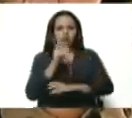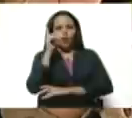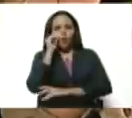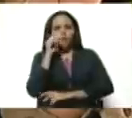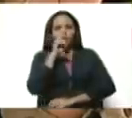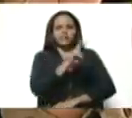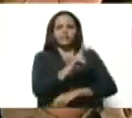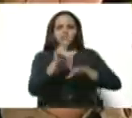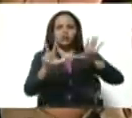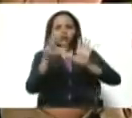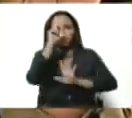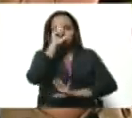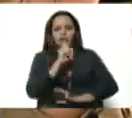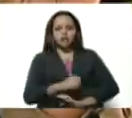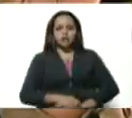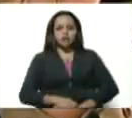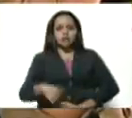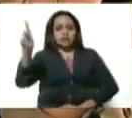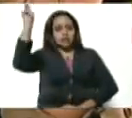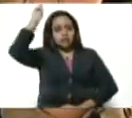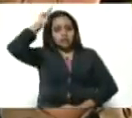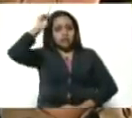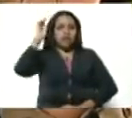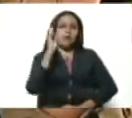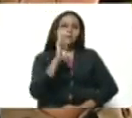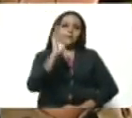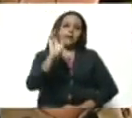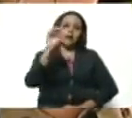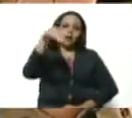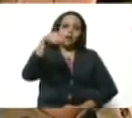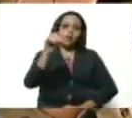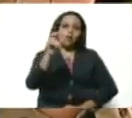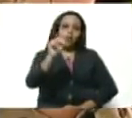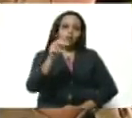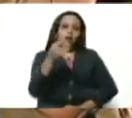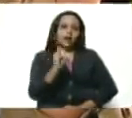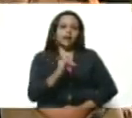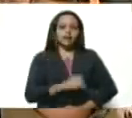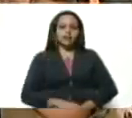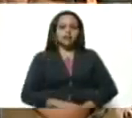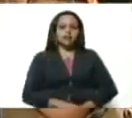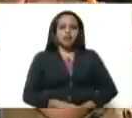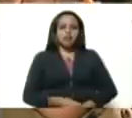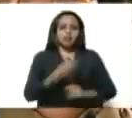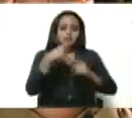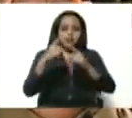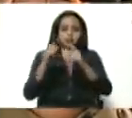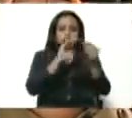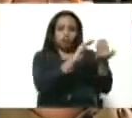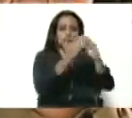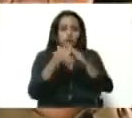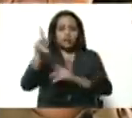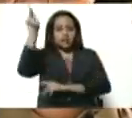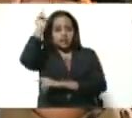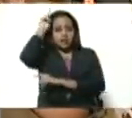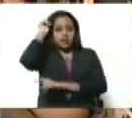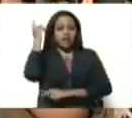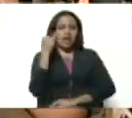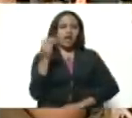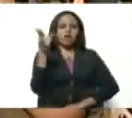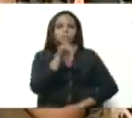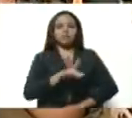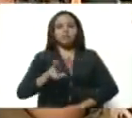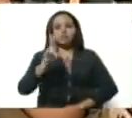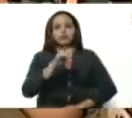de 28 años de la etnia pemón del municipio gran sabana que un conjunto de comunidades indígenas allí que utilizaron